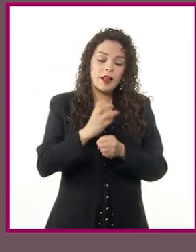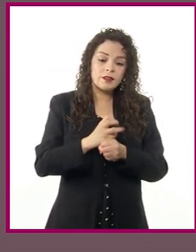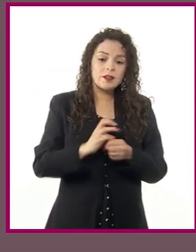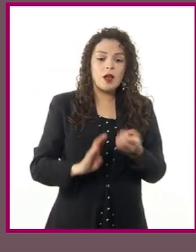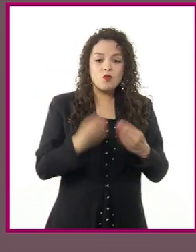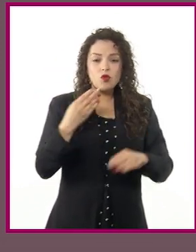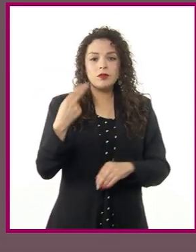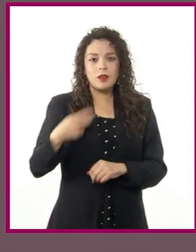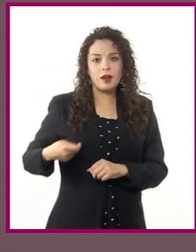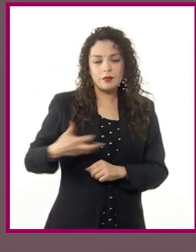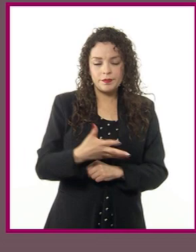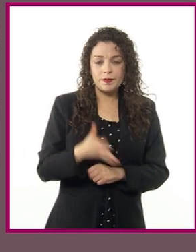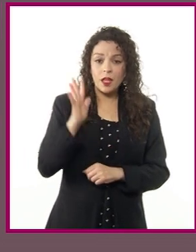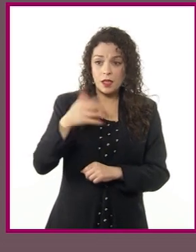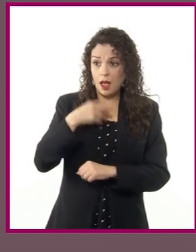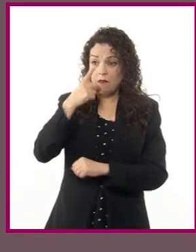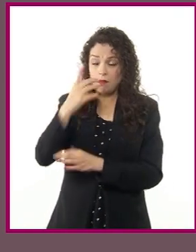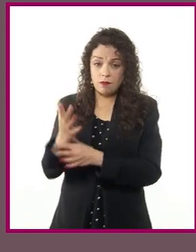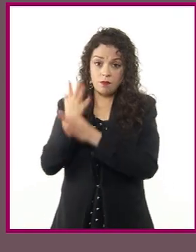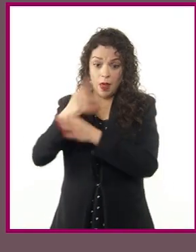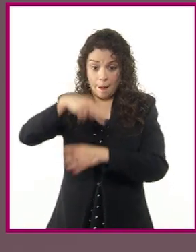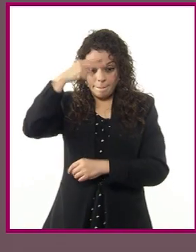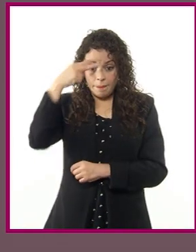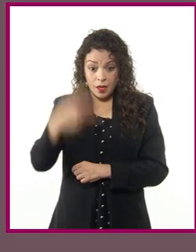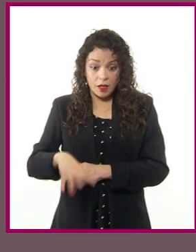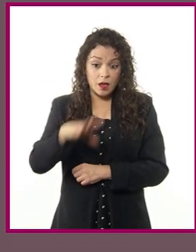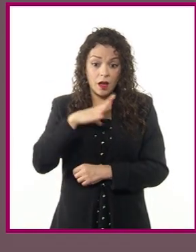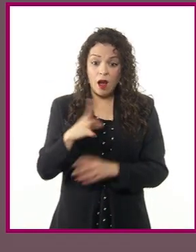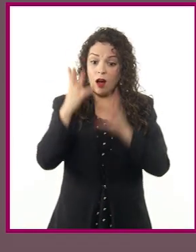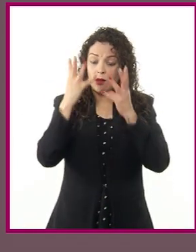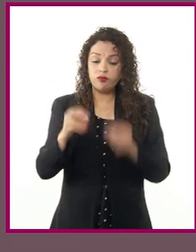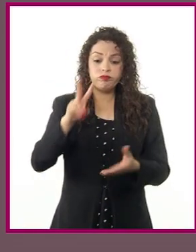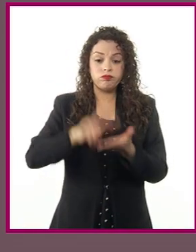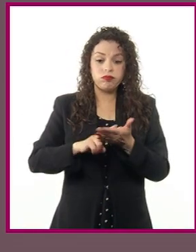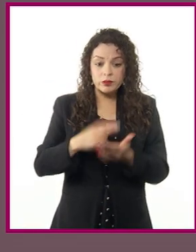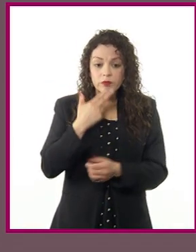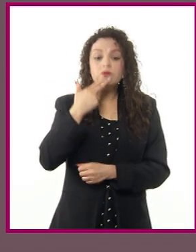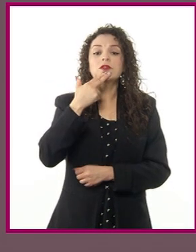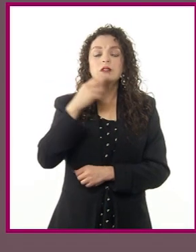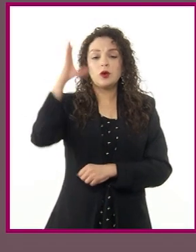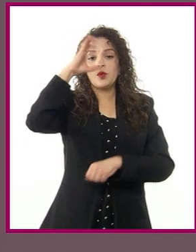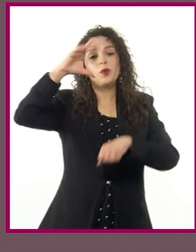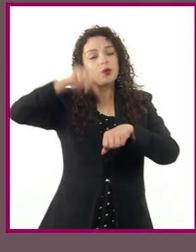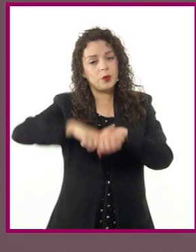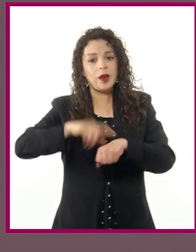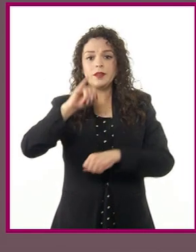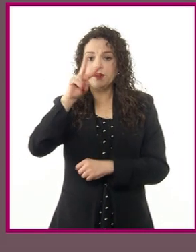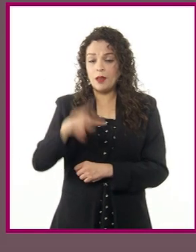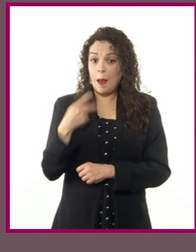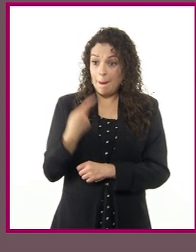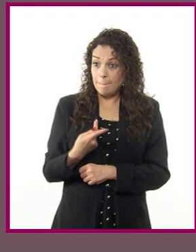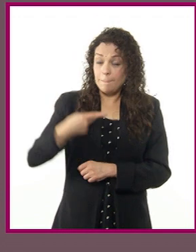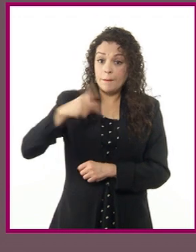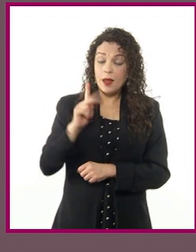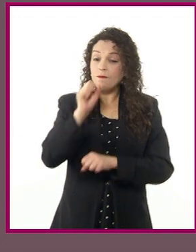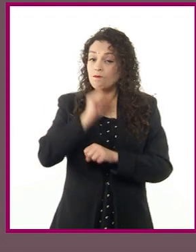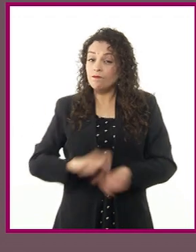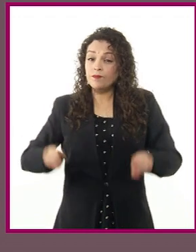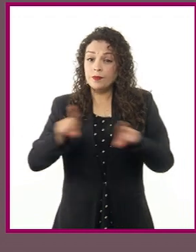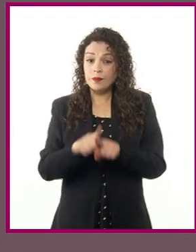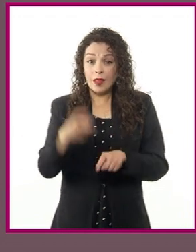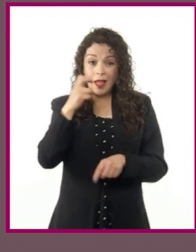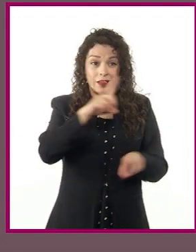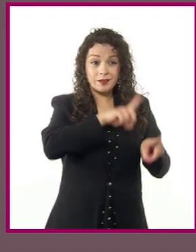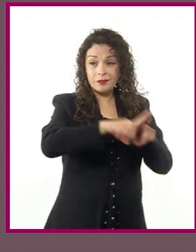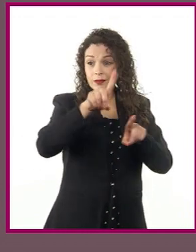hemos mencionado que México es un país con una gran riqueza y diversidad cultural, pero al mismo tiempo esa